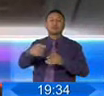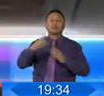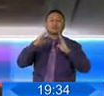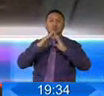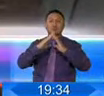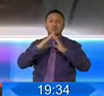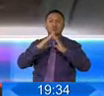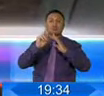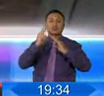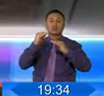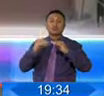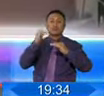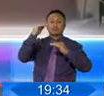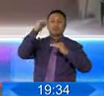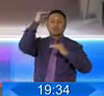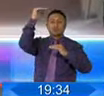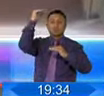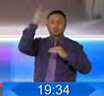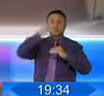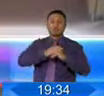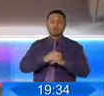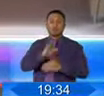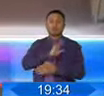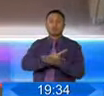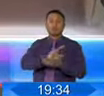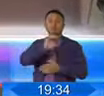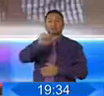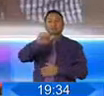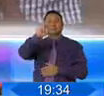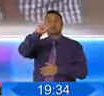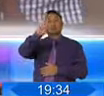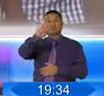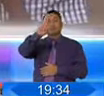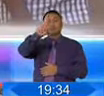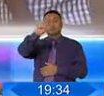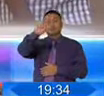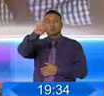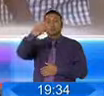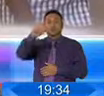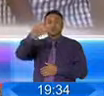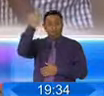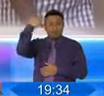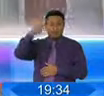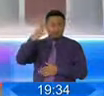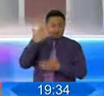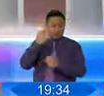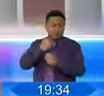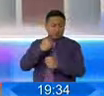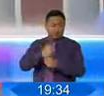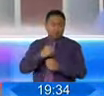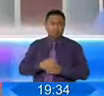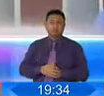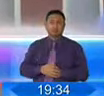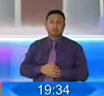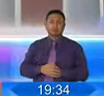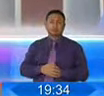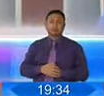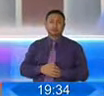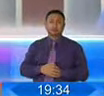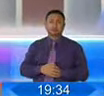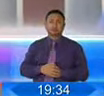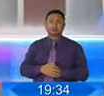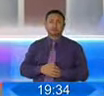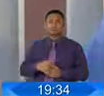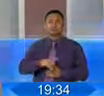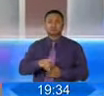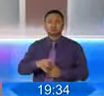de 2 plantas en la Manzana N, en el sector de la Ciudadela La Aurora, donde ya había realizado otros trabajos. Como la forma de la estructura